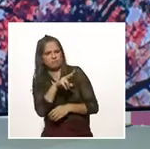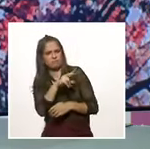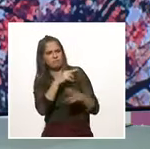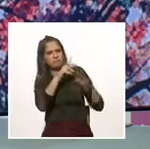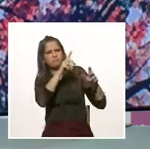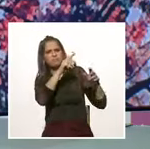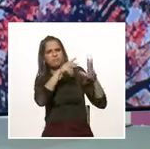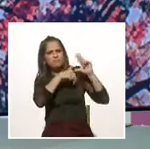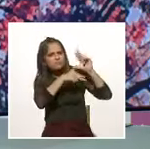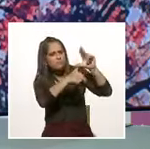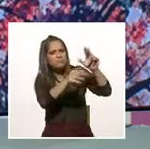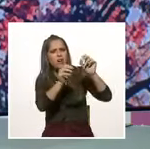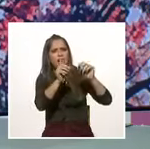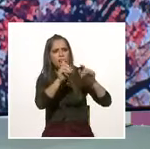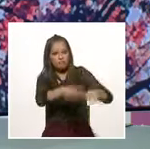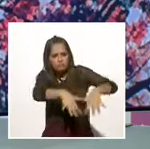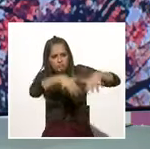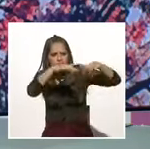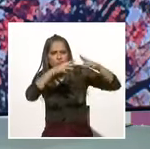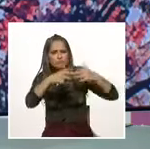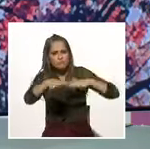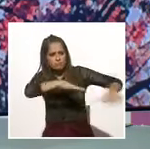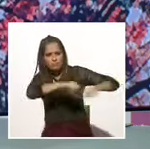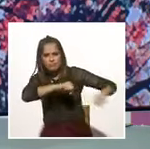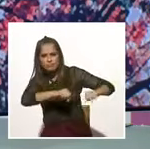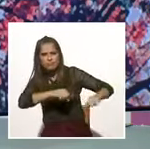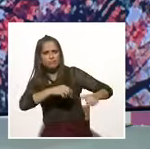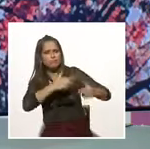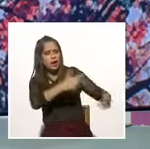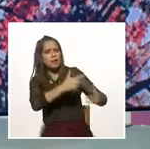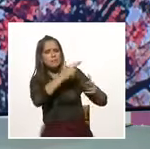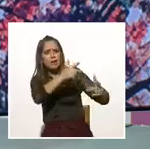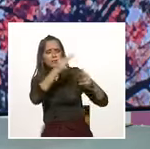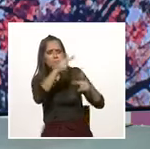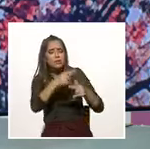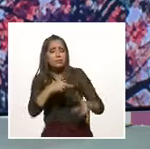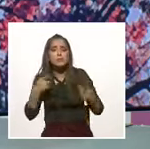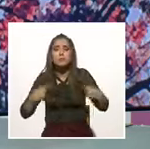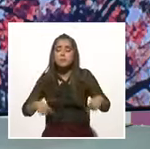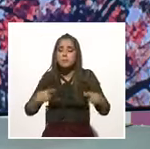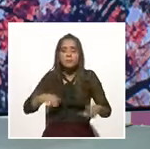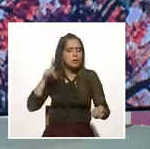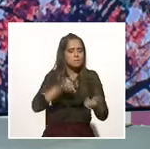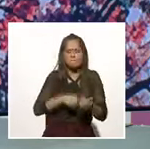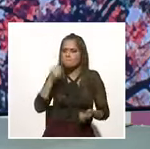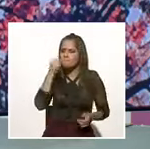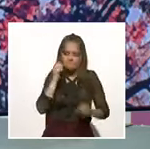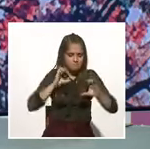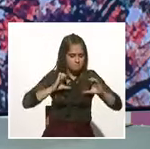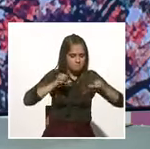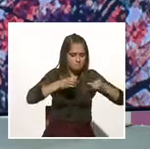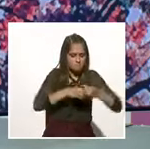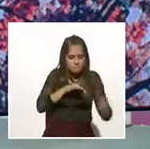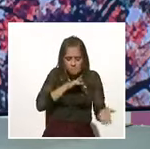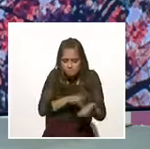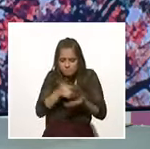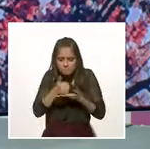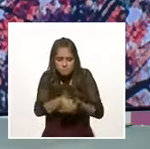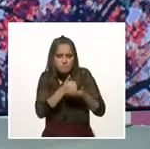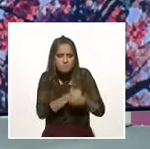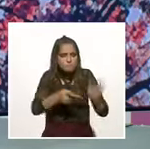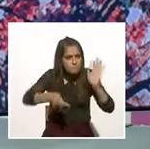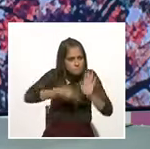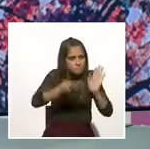catástrofe ambiental y pues enfoca en la capacidad de la comunidad para